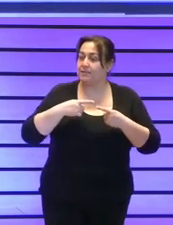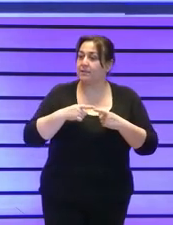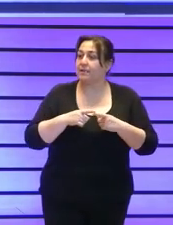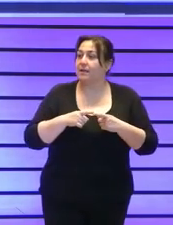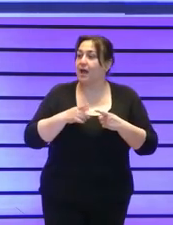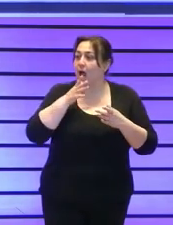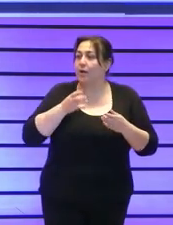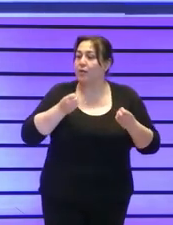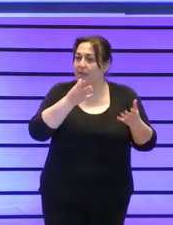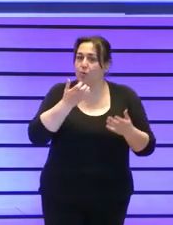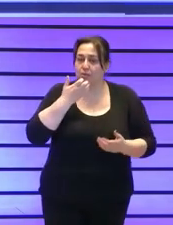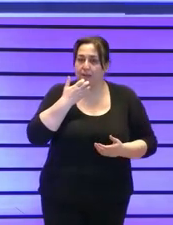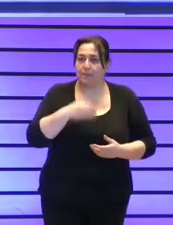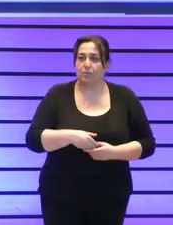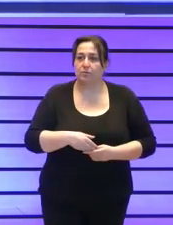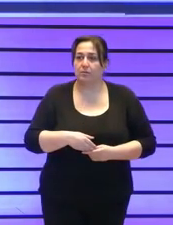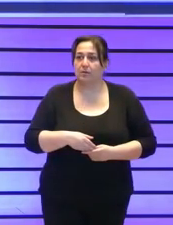Y os doy algunos ejemplos.